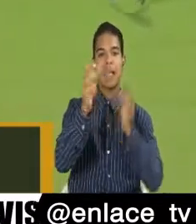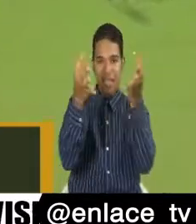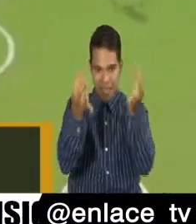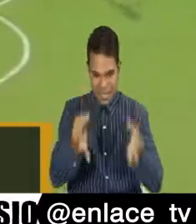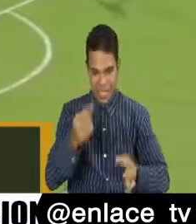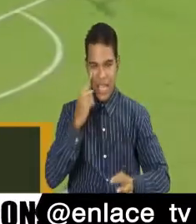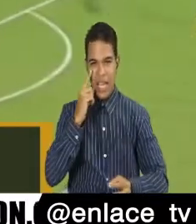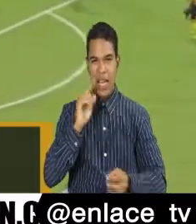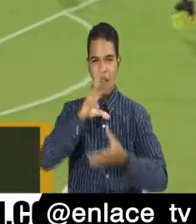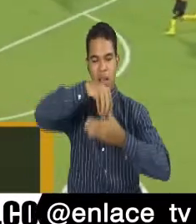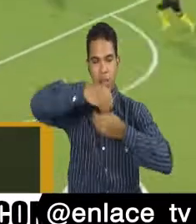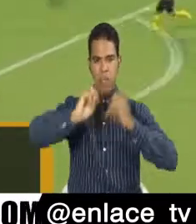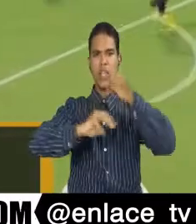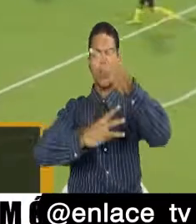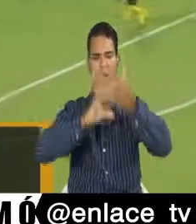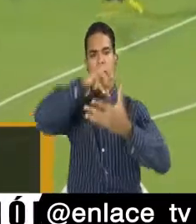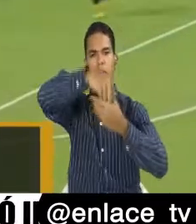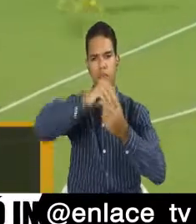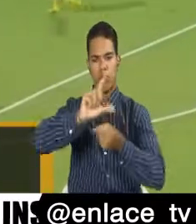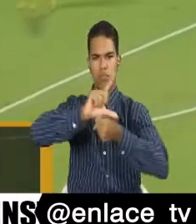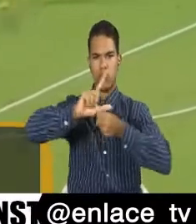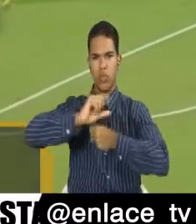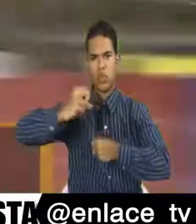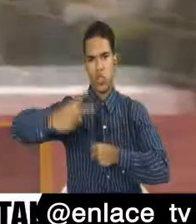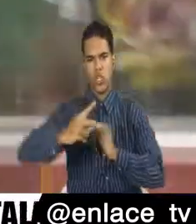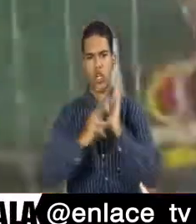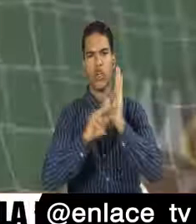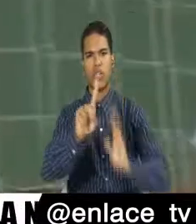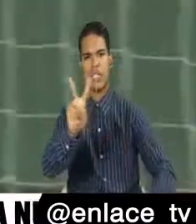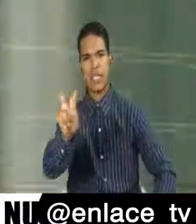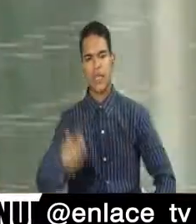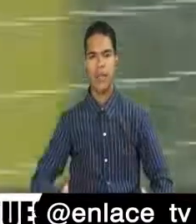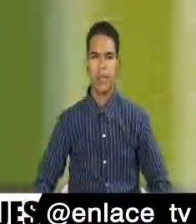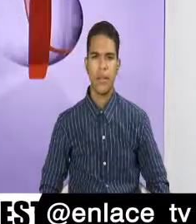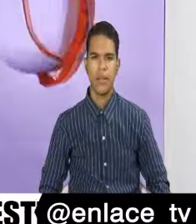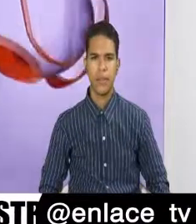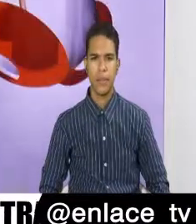primeros de la tabla de posiciones de la Liga Águila 2 de 2017.